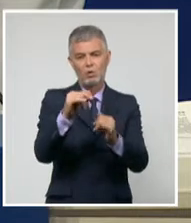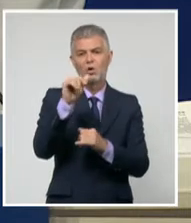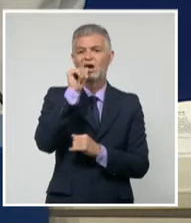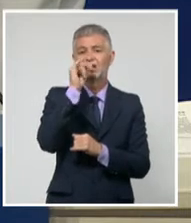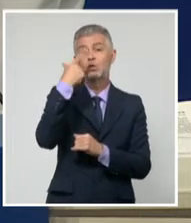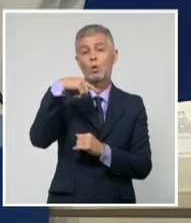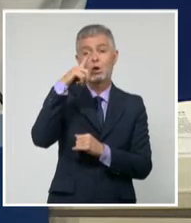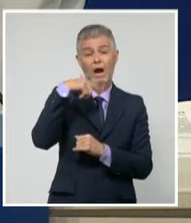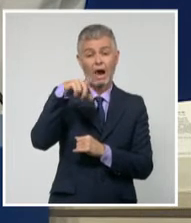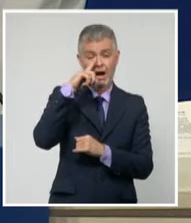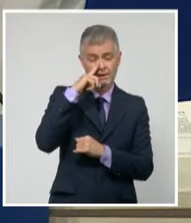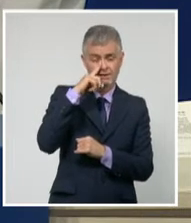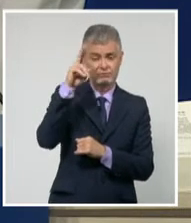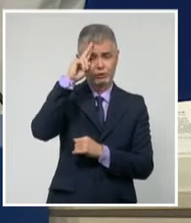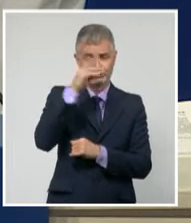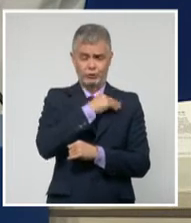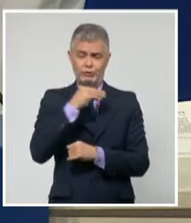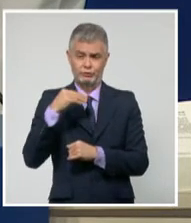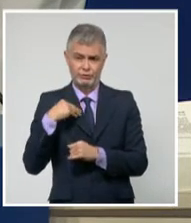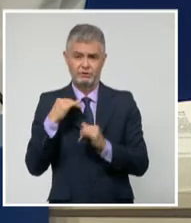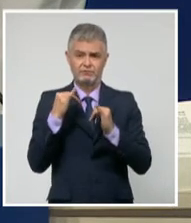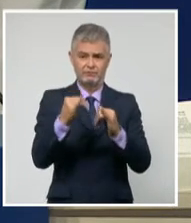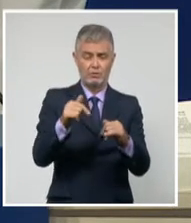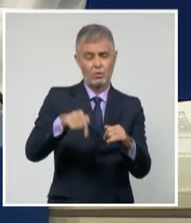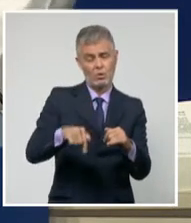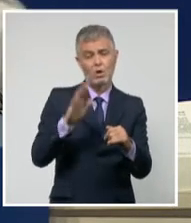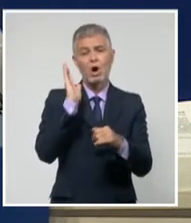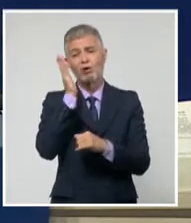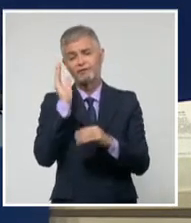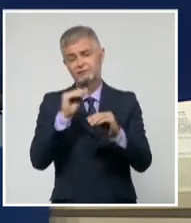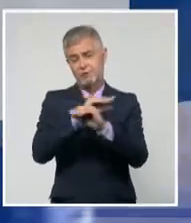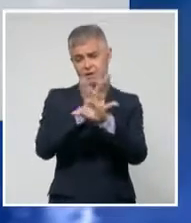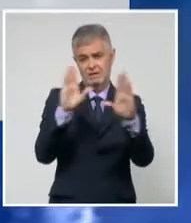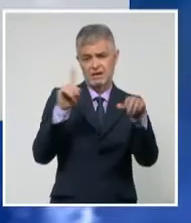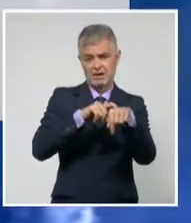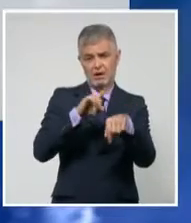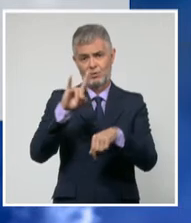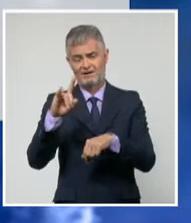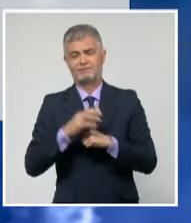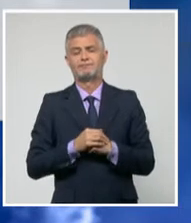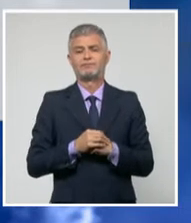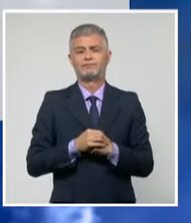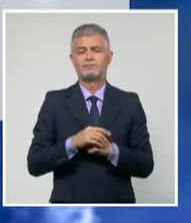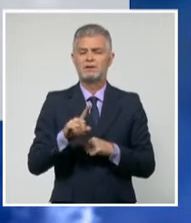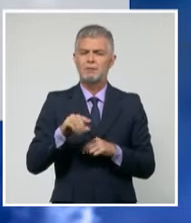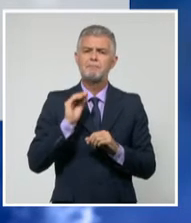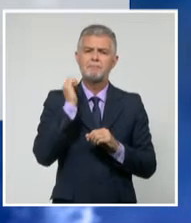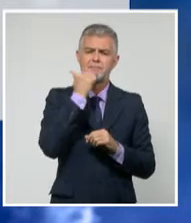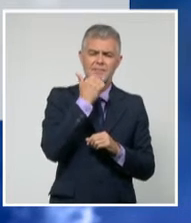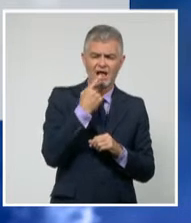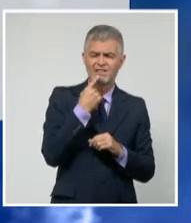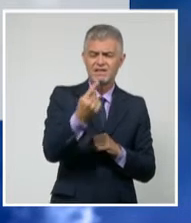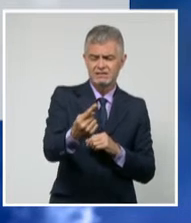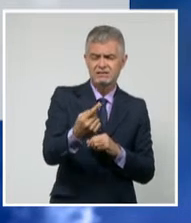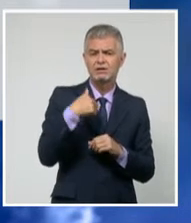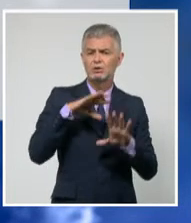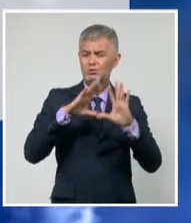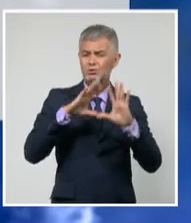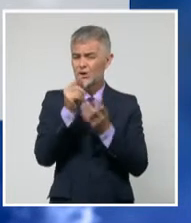de Epidemiología del Ministerio de Salud Pública, en su habitual parte matutino. Añadió el especialista que todos los